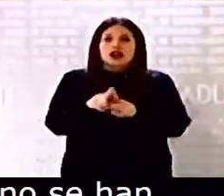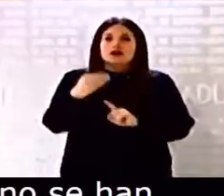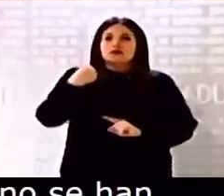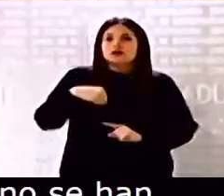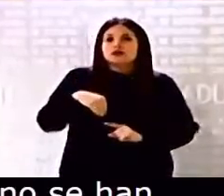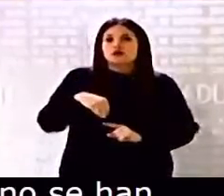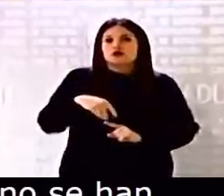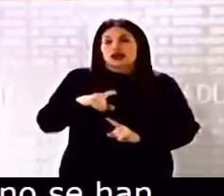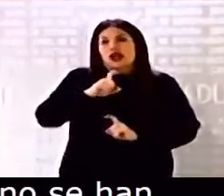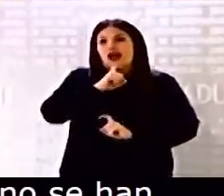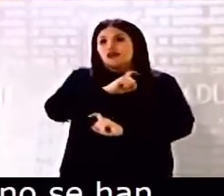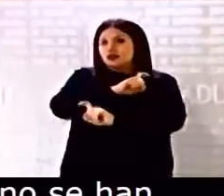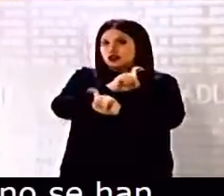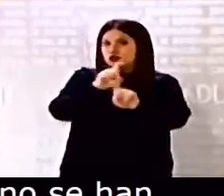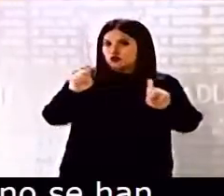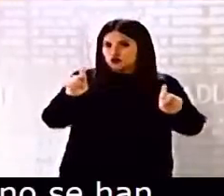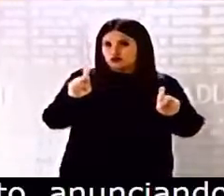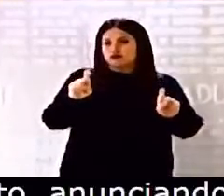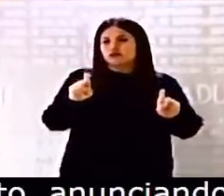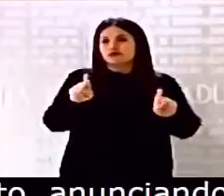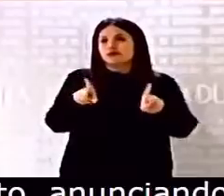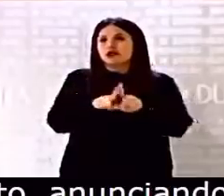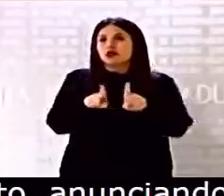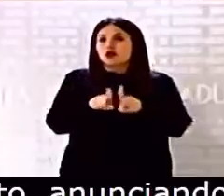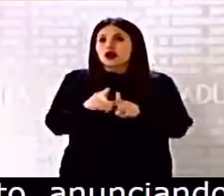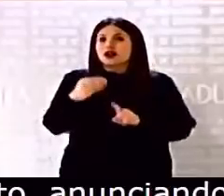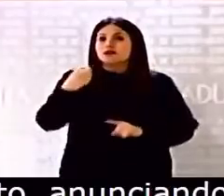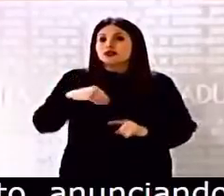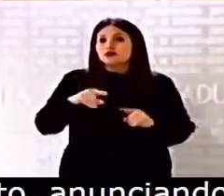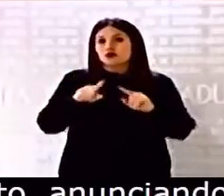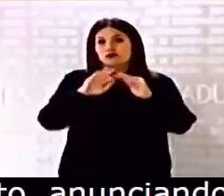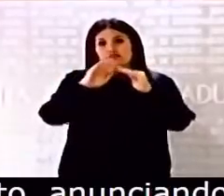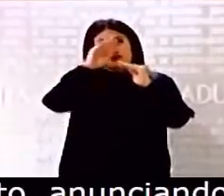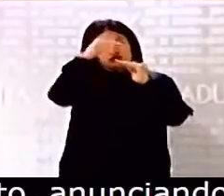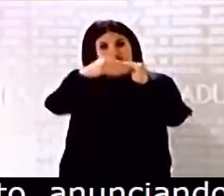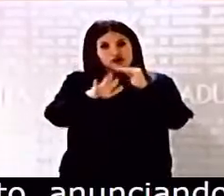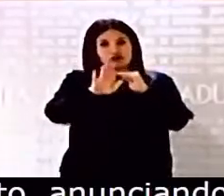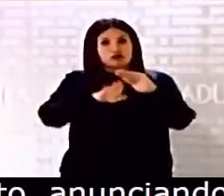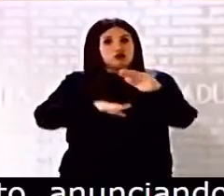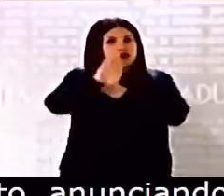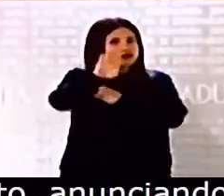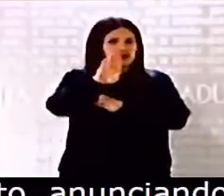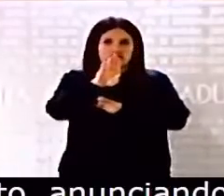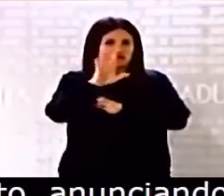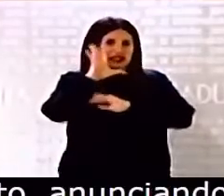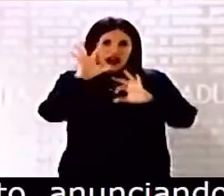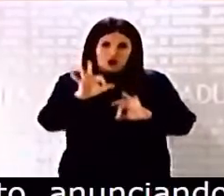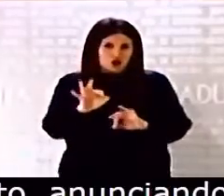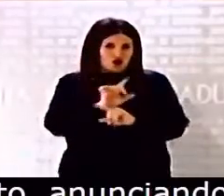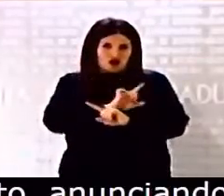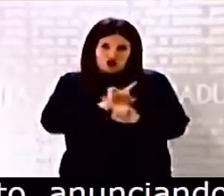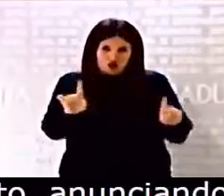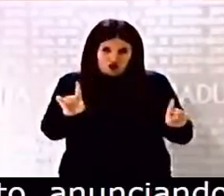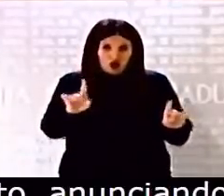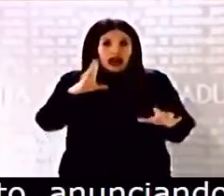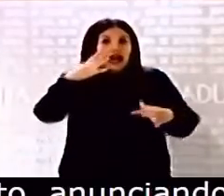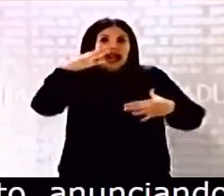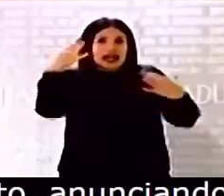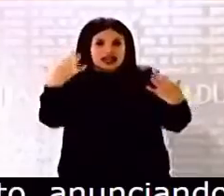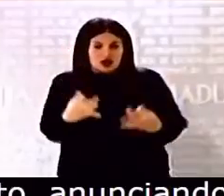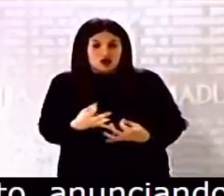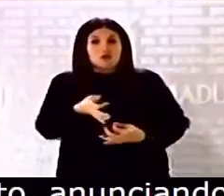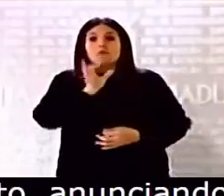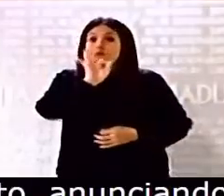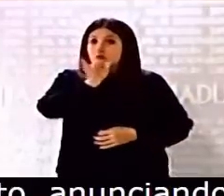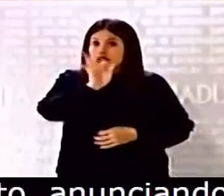anunciándolo con toda la prudencia, que la curva tenga una tendencia ascendente. Sí es verdad que tiene